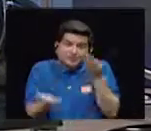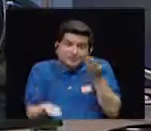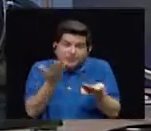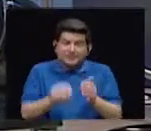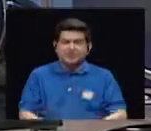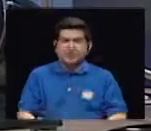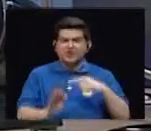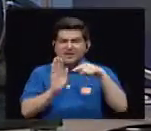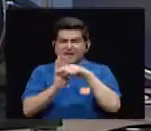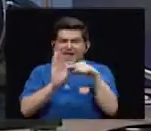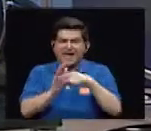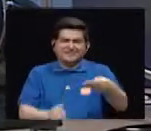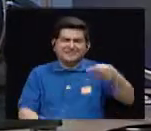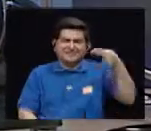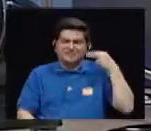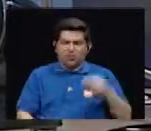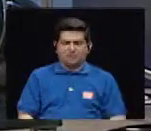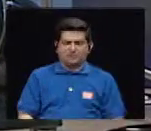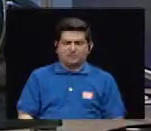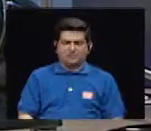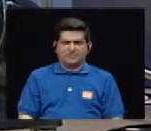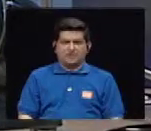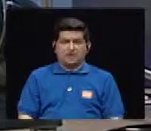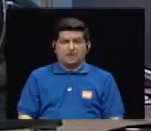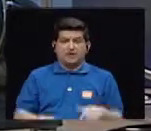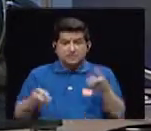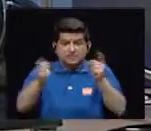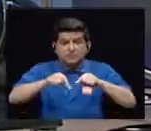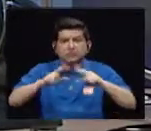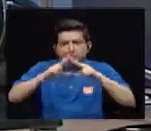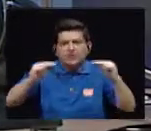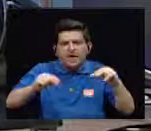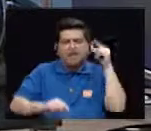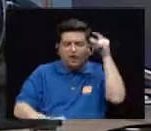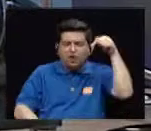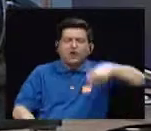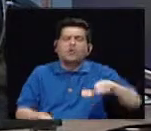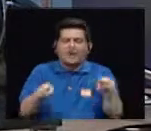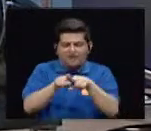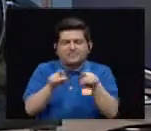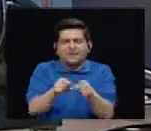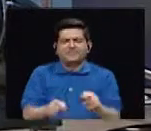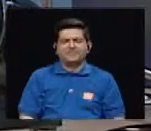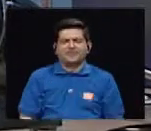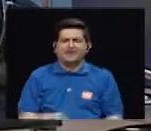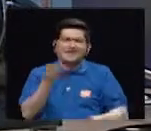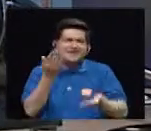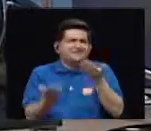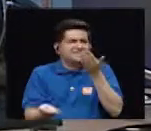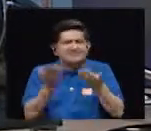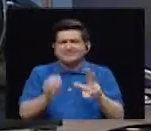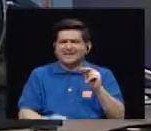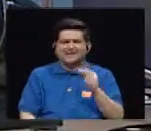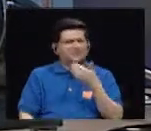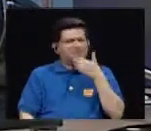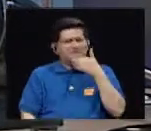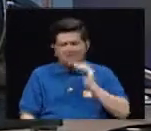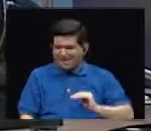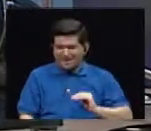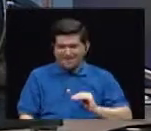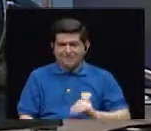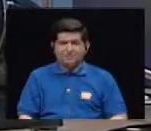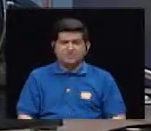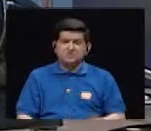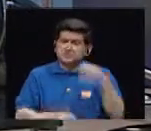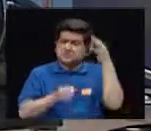digamos, de esa negación histórica. Así es. Que y si se da en Nicaragua, lógicamente aquí también se da, no, tal vez no por malicia